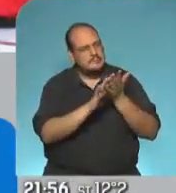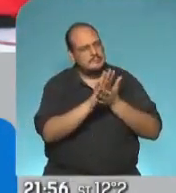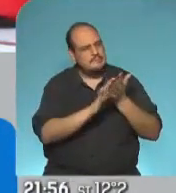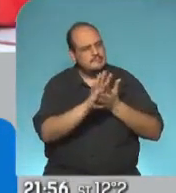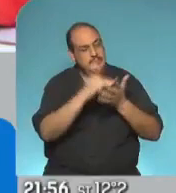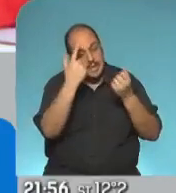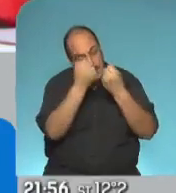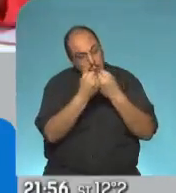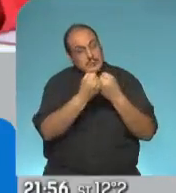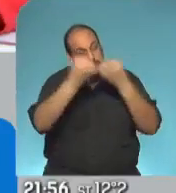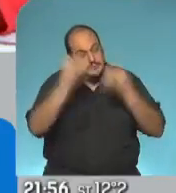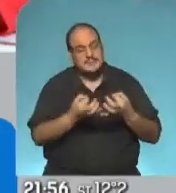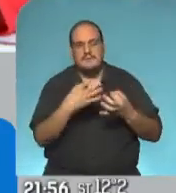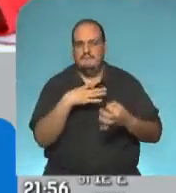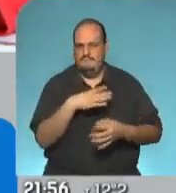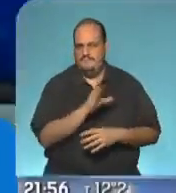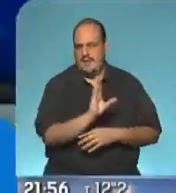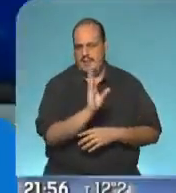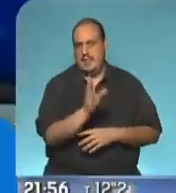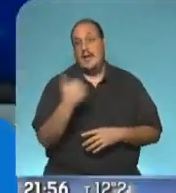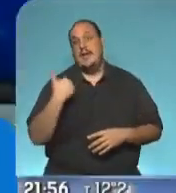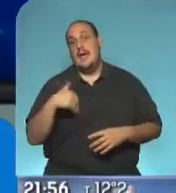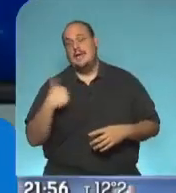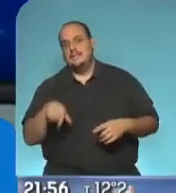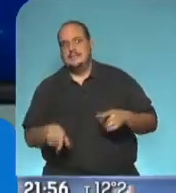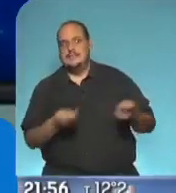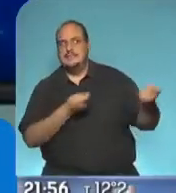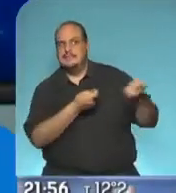acuerdo está lejos y por eso Argentina en este momento está negociando para que eso llegue.